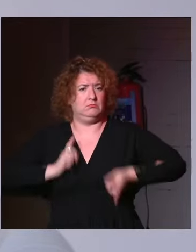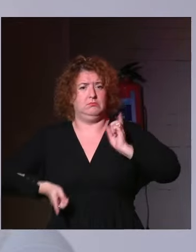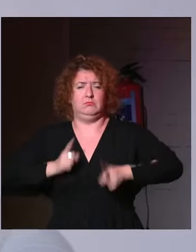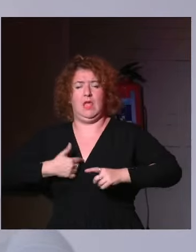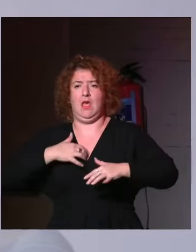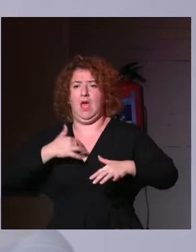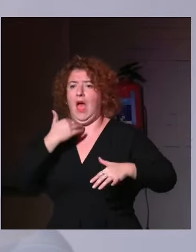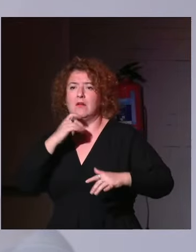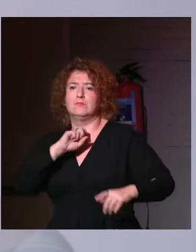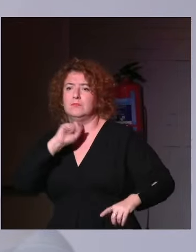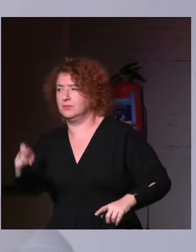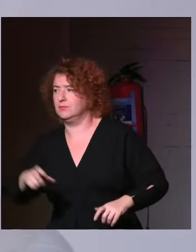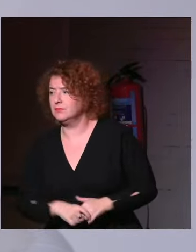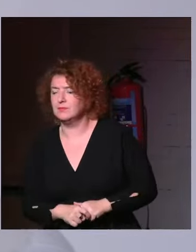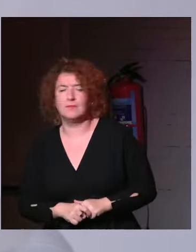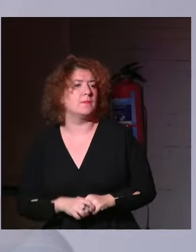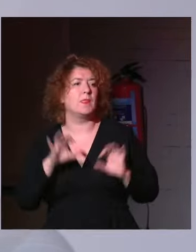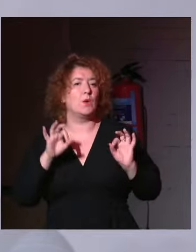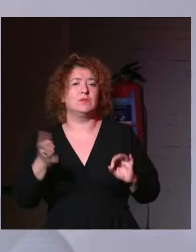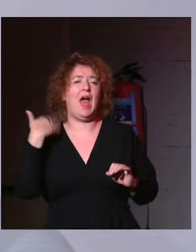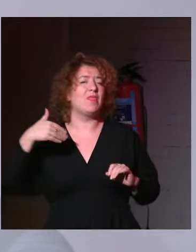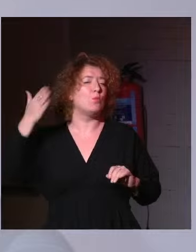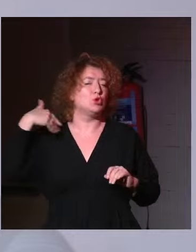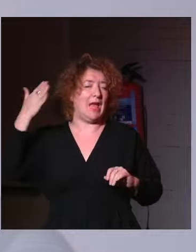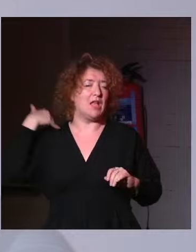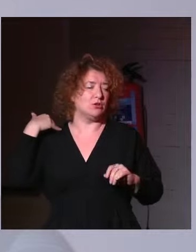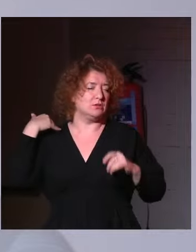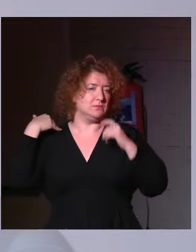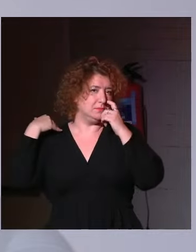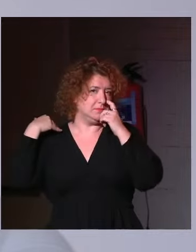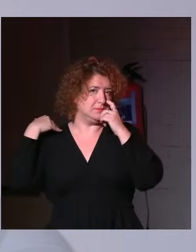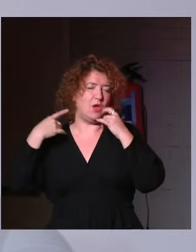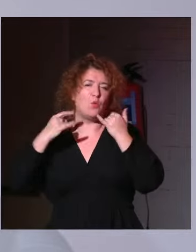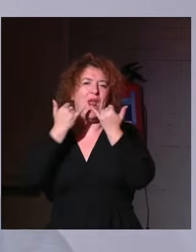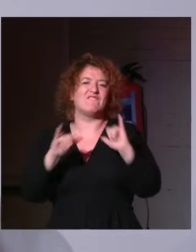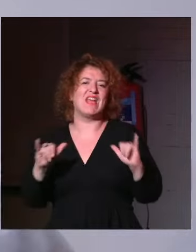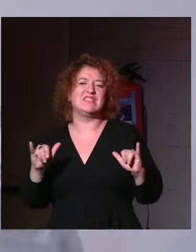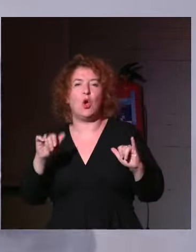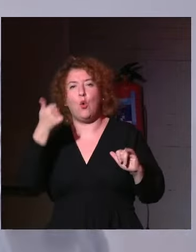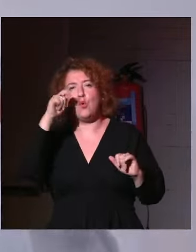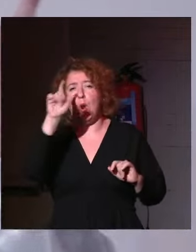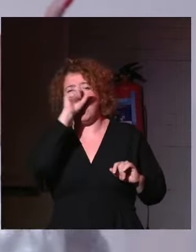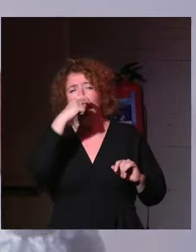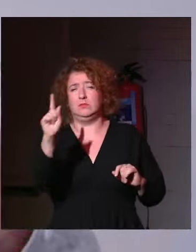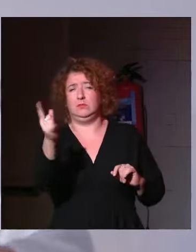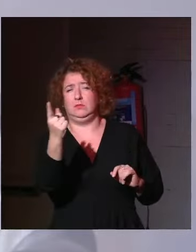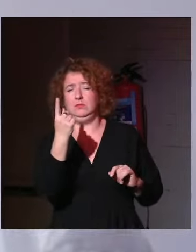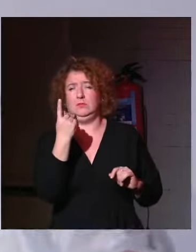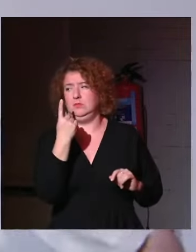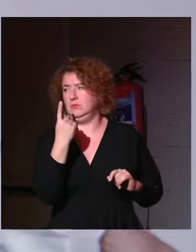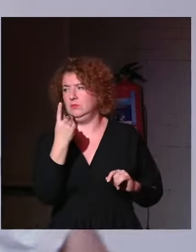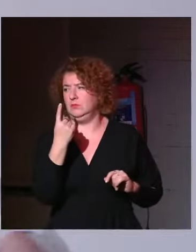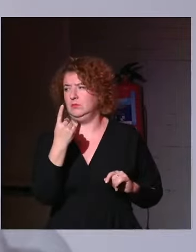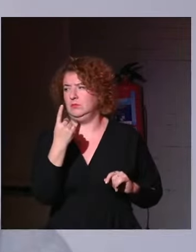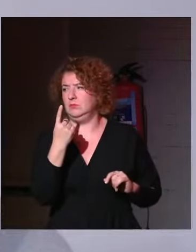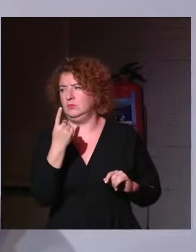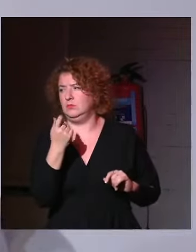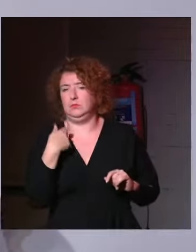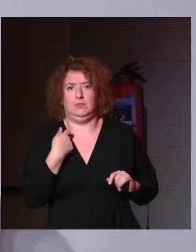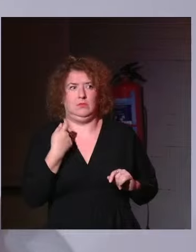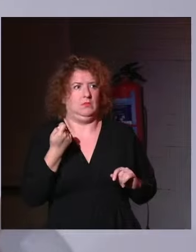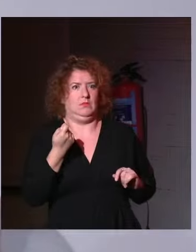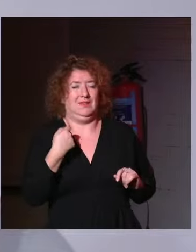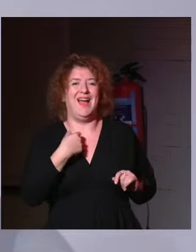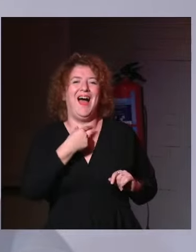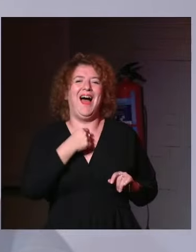acción yo ahorita contaba que hace muchos años saliendo de una fiesta un tipo borracho se me acercó a decirme te odio y yo